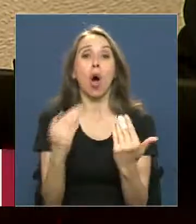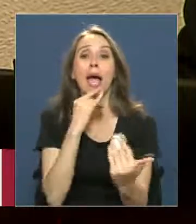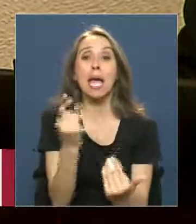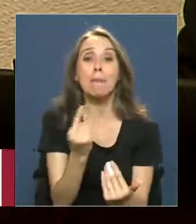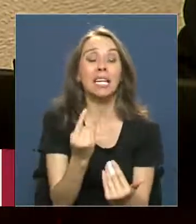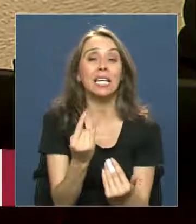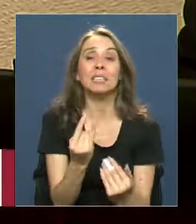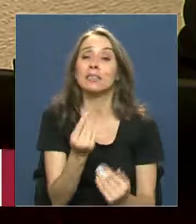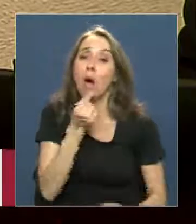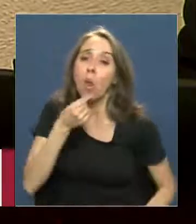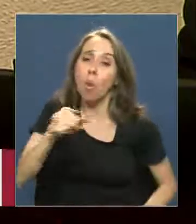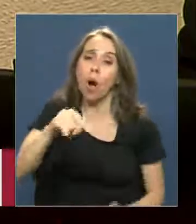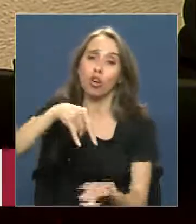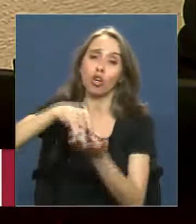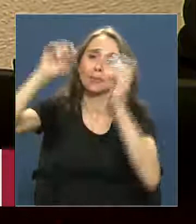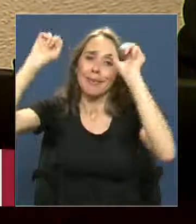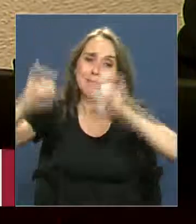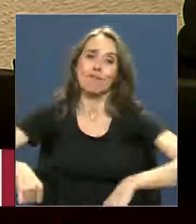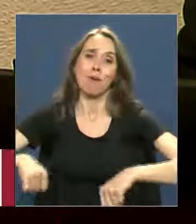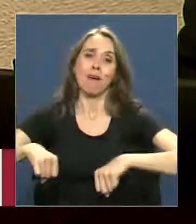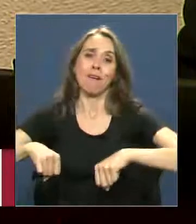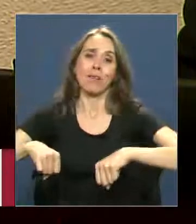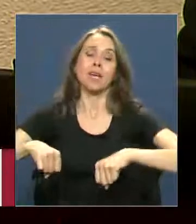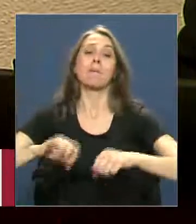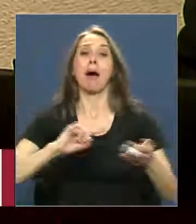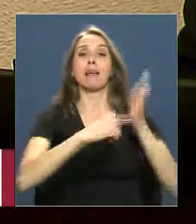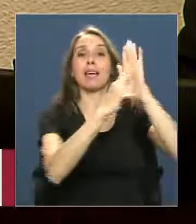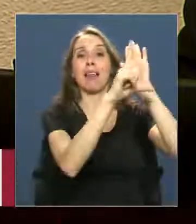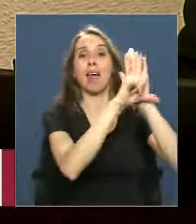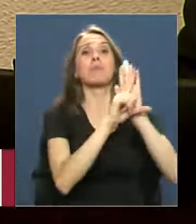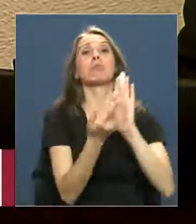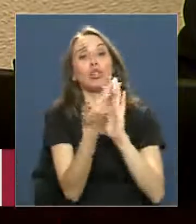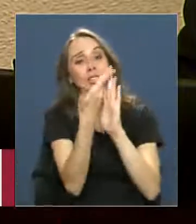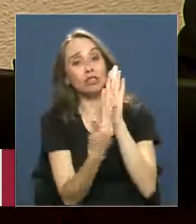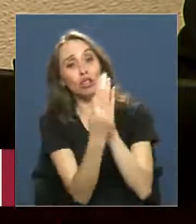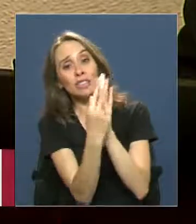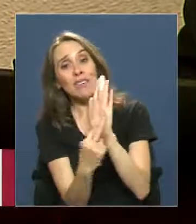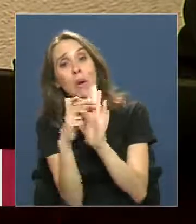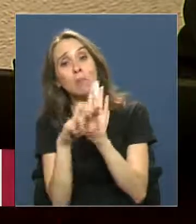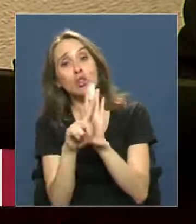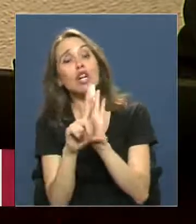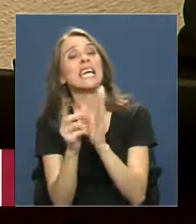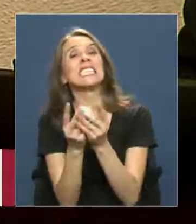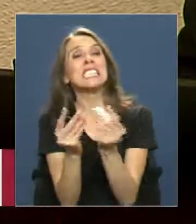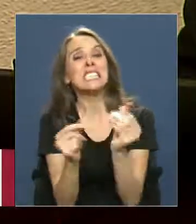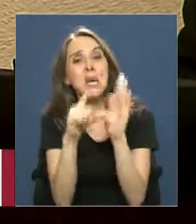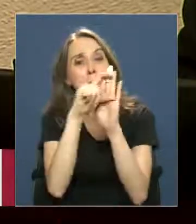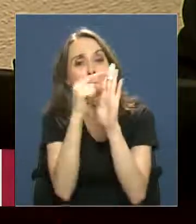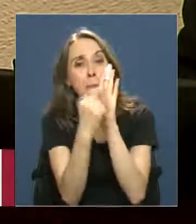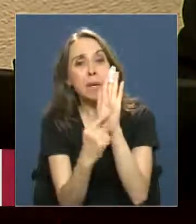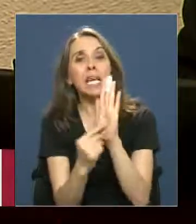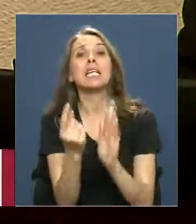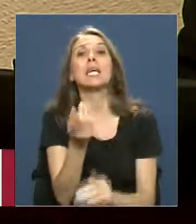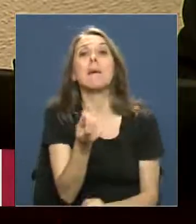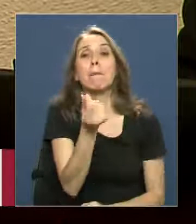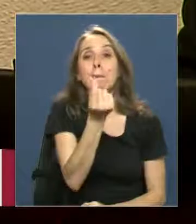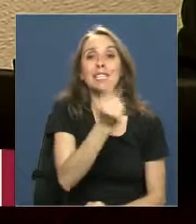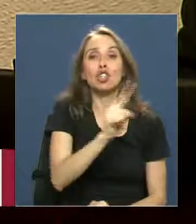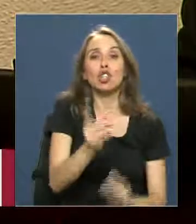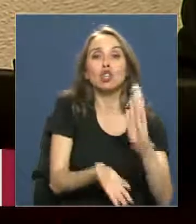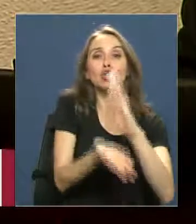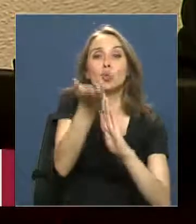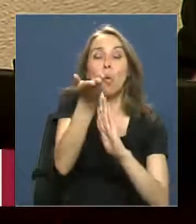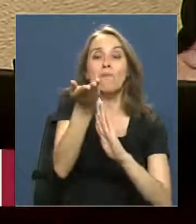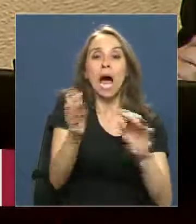esto salga lo más pronto posible. Por lo tanto, por eso sale un proyecto simple que tiene que ver específicamente con el congelamiento de los precios de